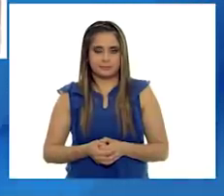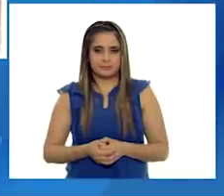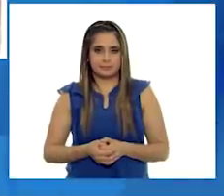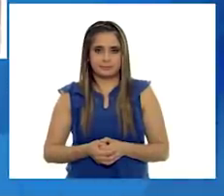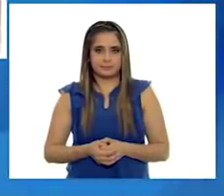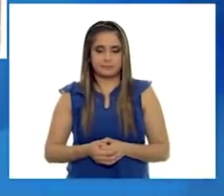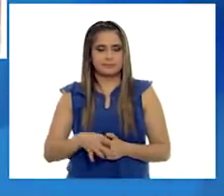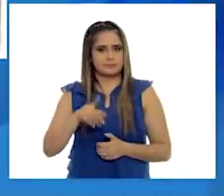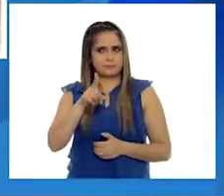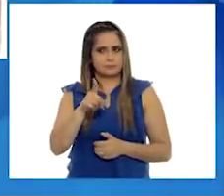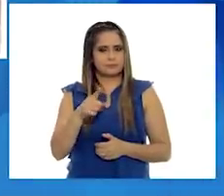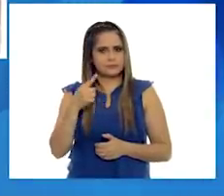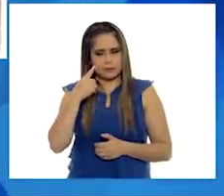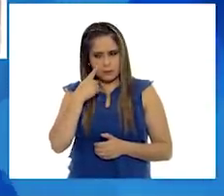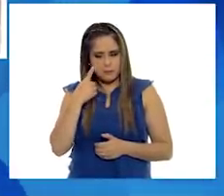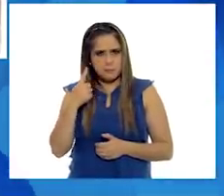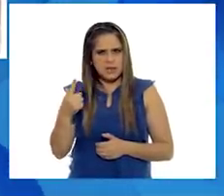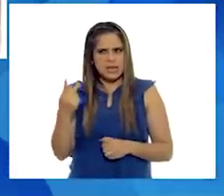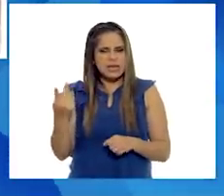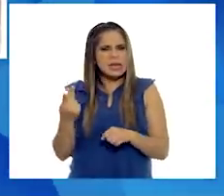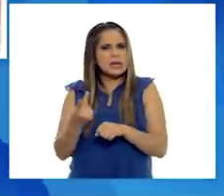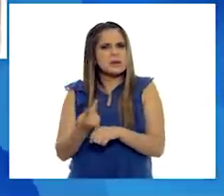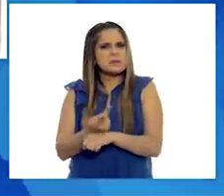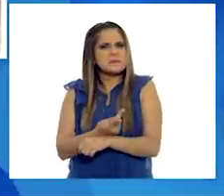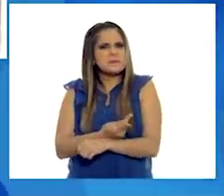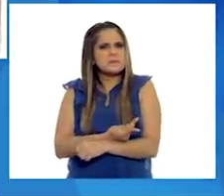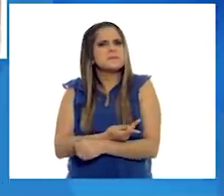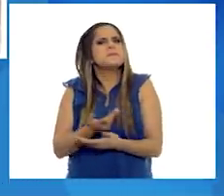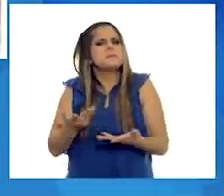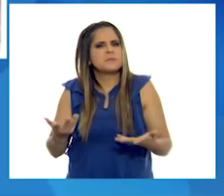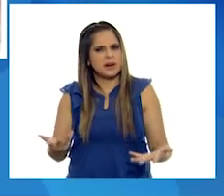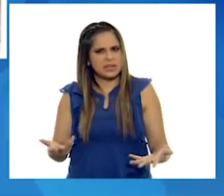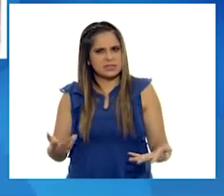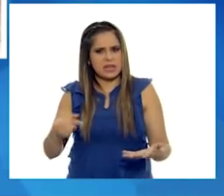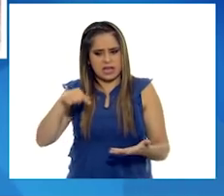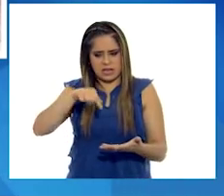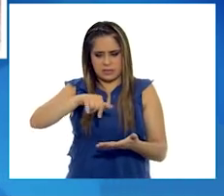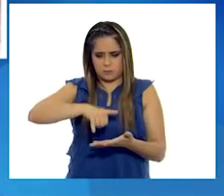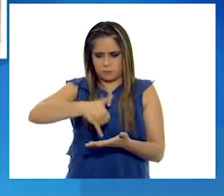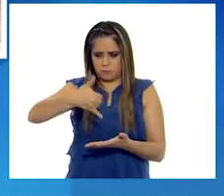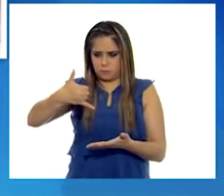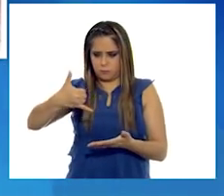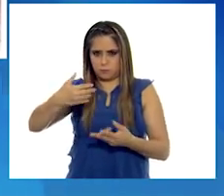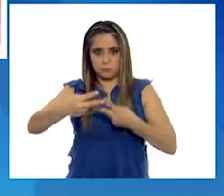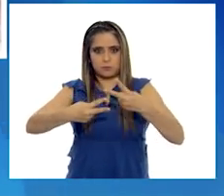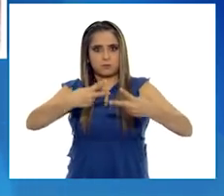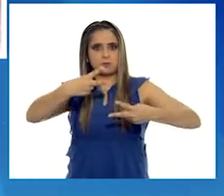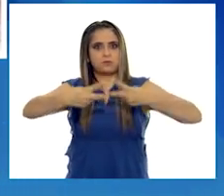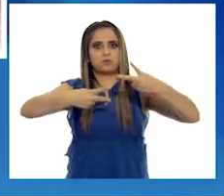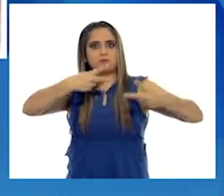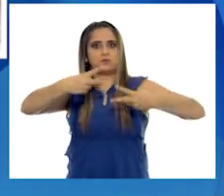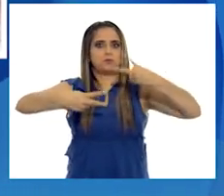Vamos a escuchar y a observar qué pasa cuando se genera el vapor en la plancha.